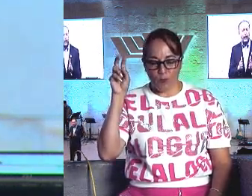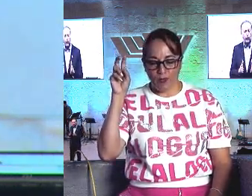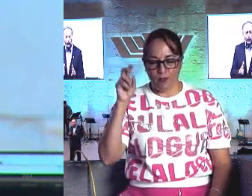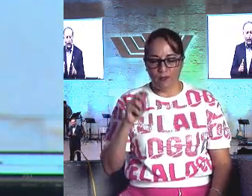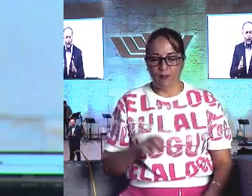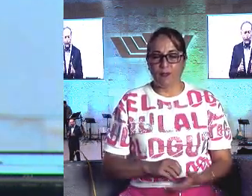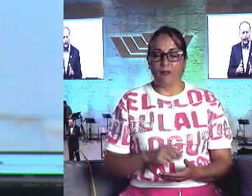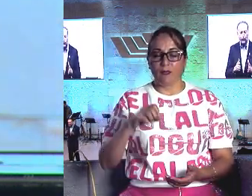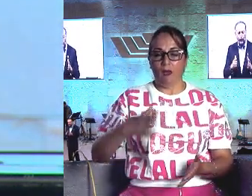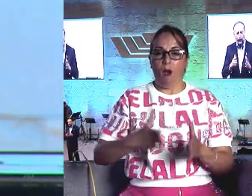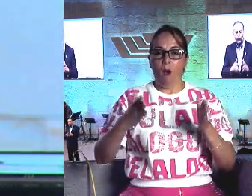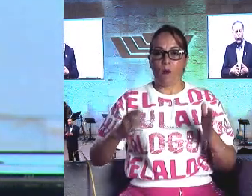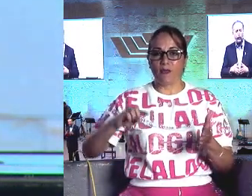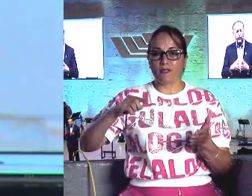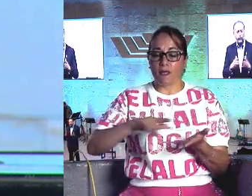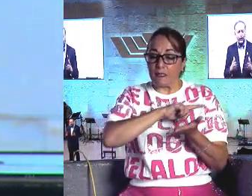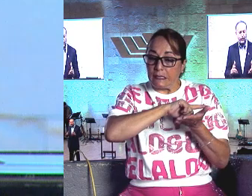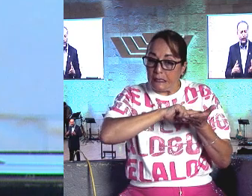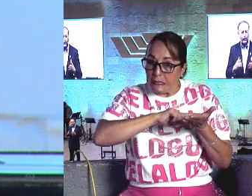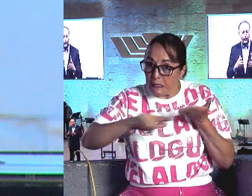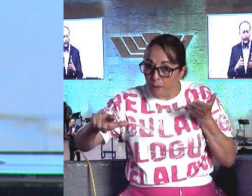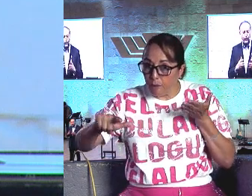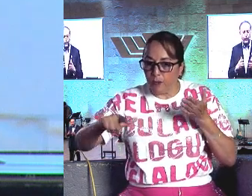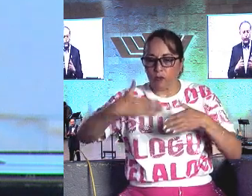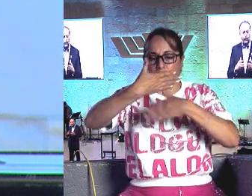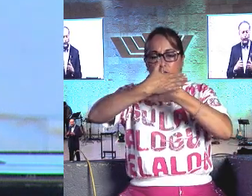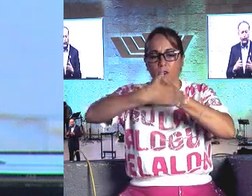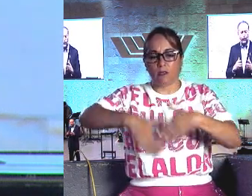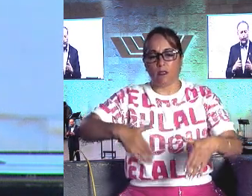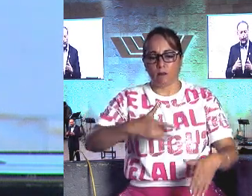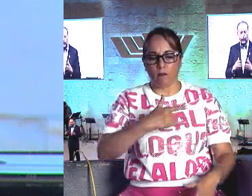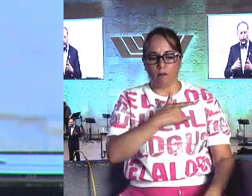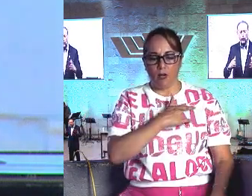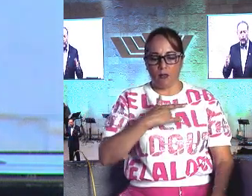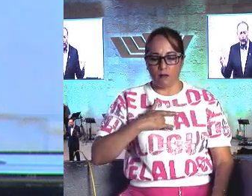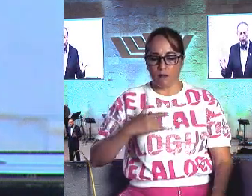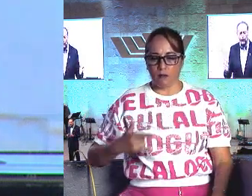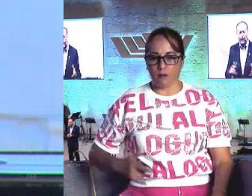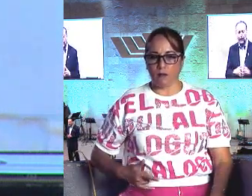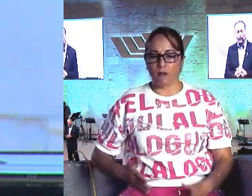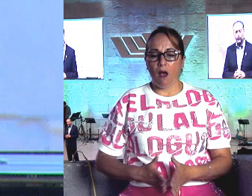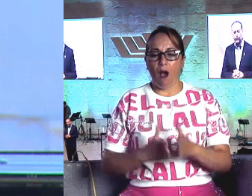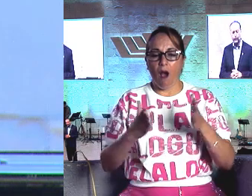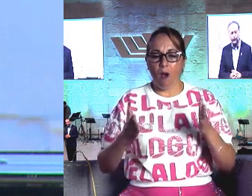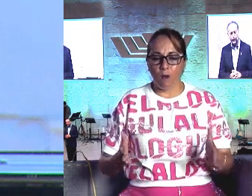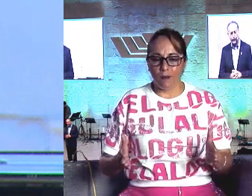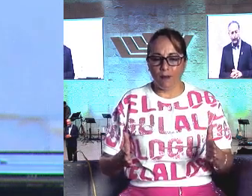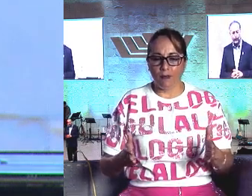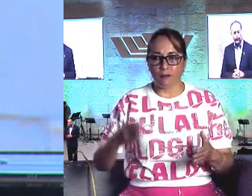santificado, limpio, sin manchas, haciendo a un lado el pecado.